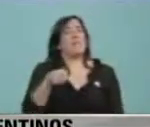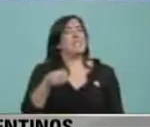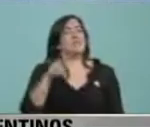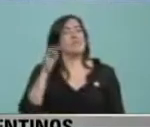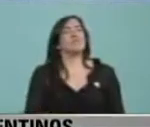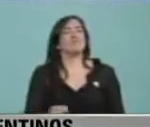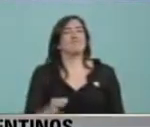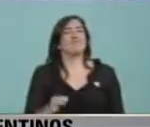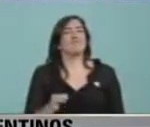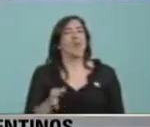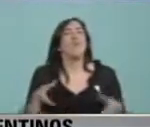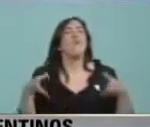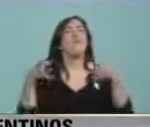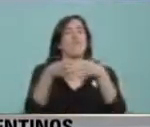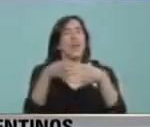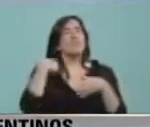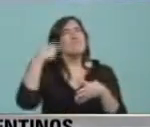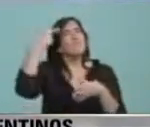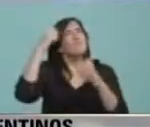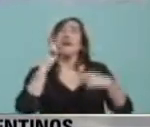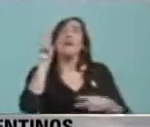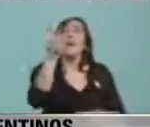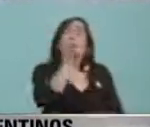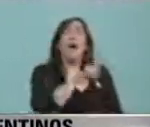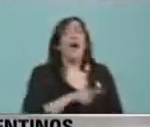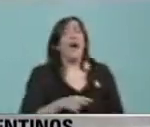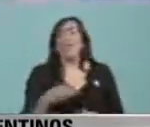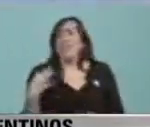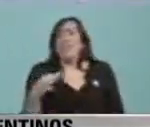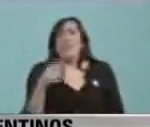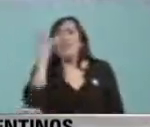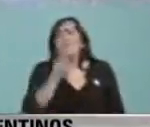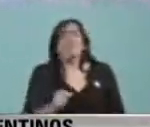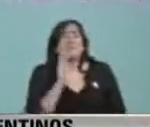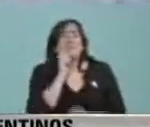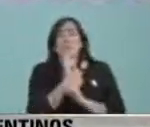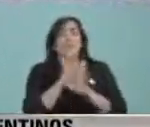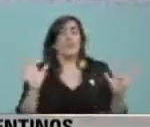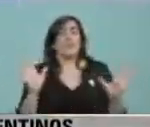definitiva, el concepto de unidad nacional.